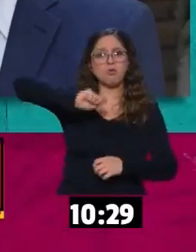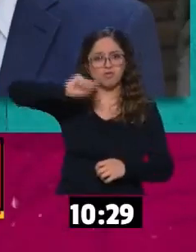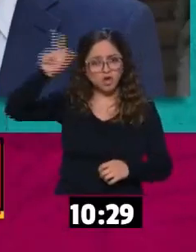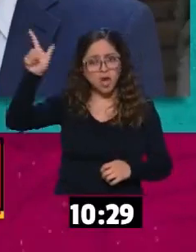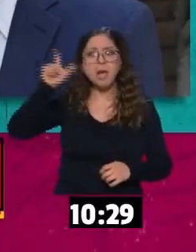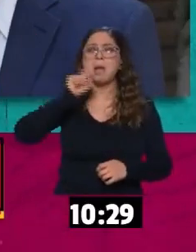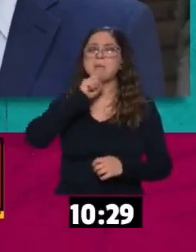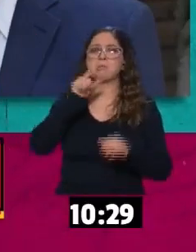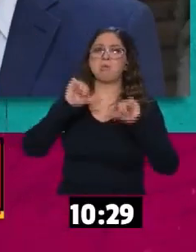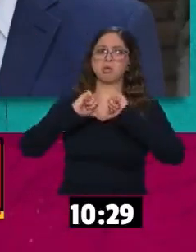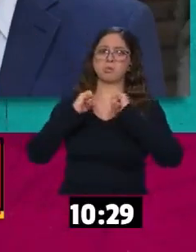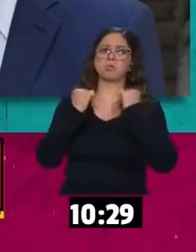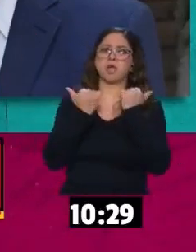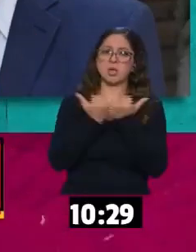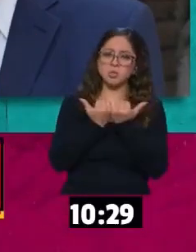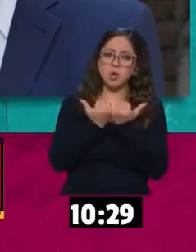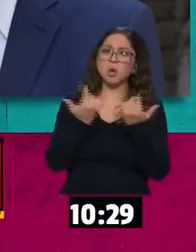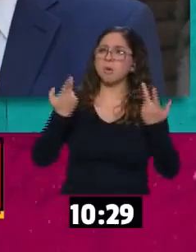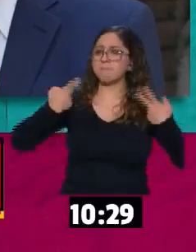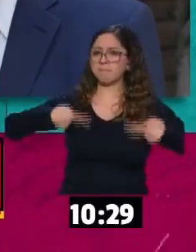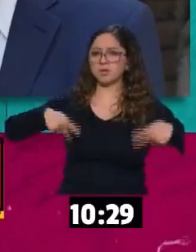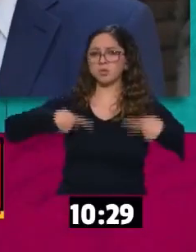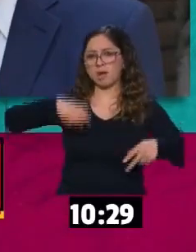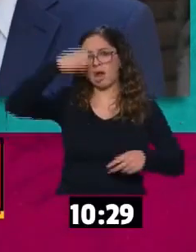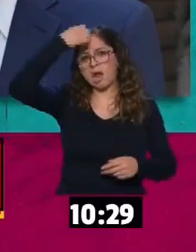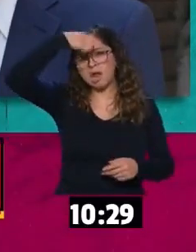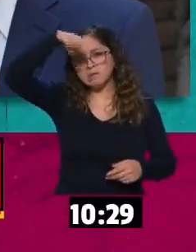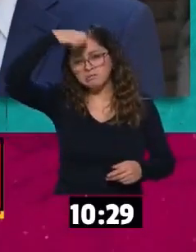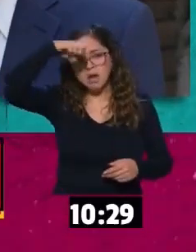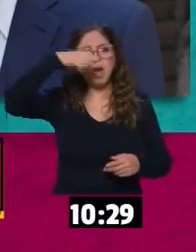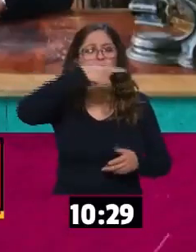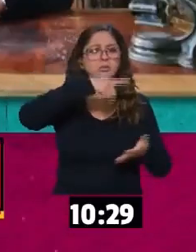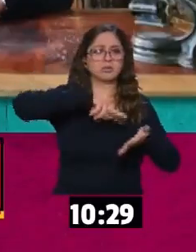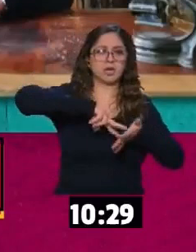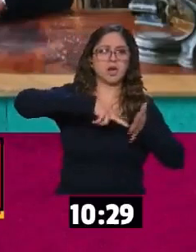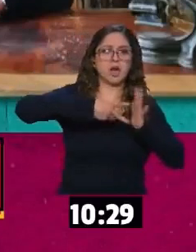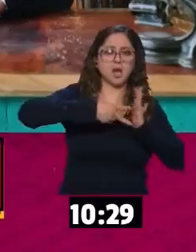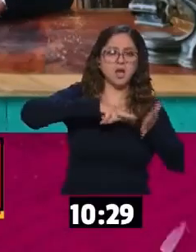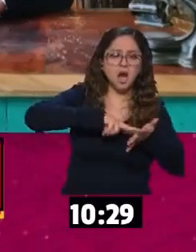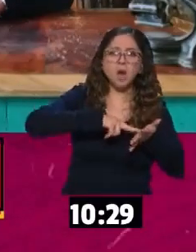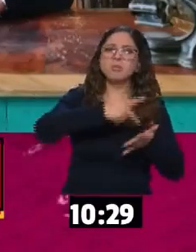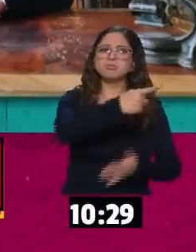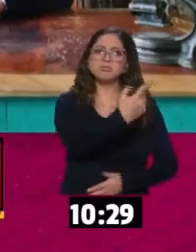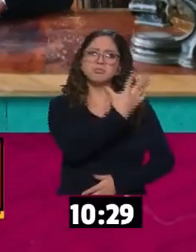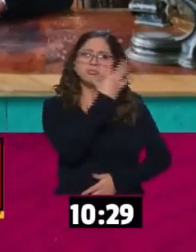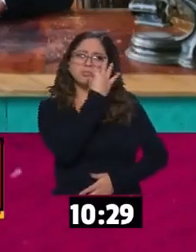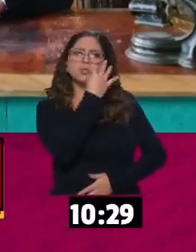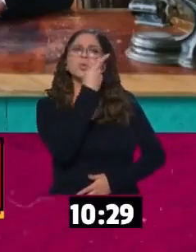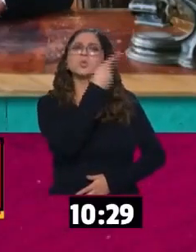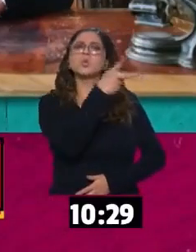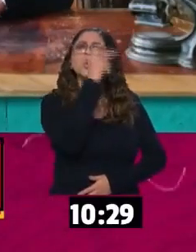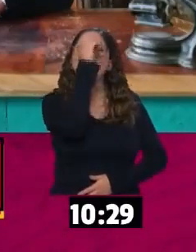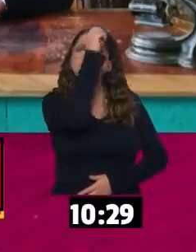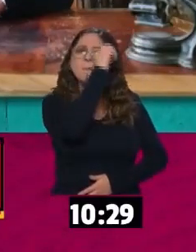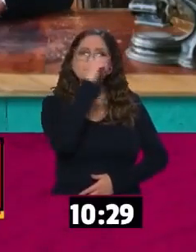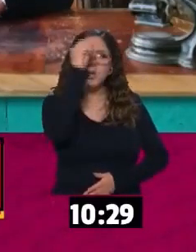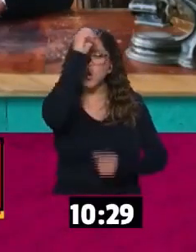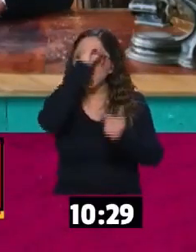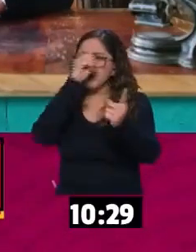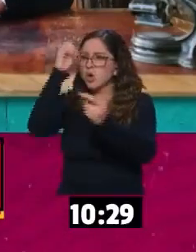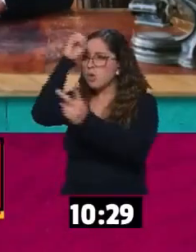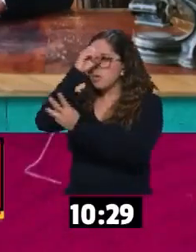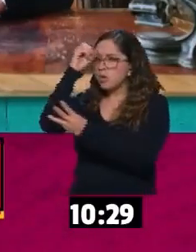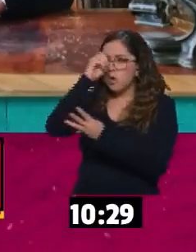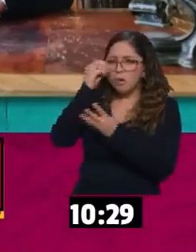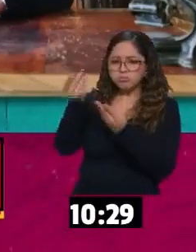a especialistas, a ingenieros, que nos dieran sus puntos de vista sobre el proyecto.